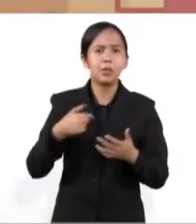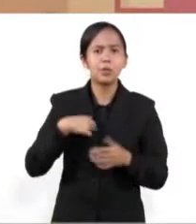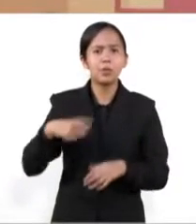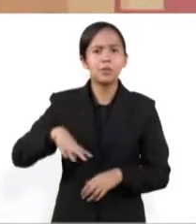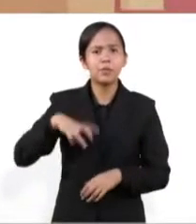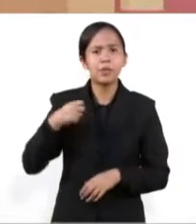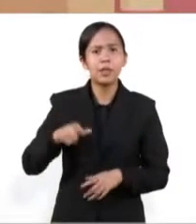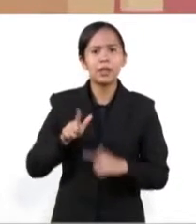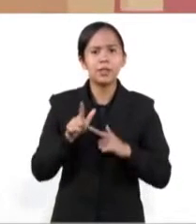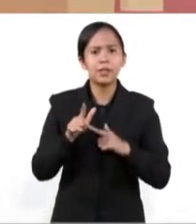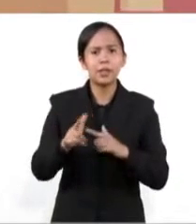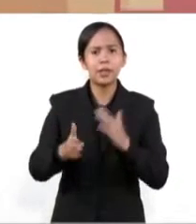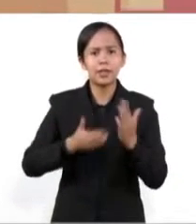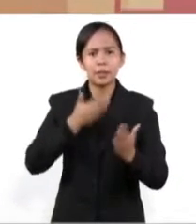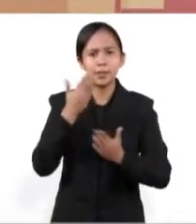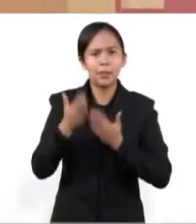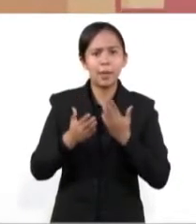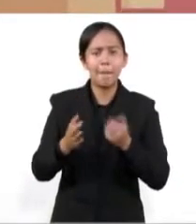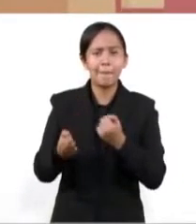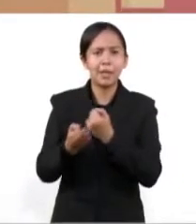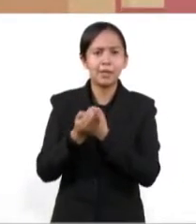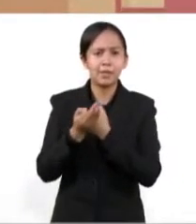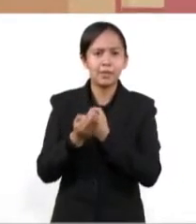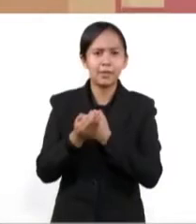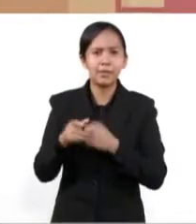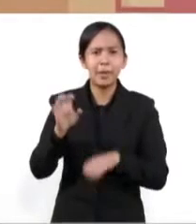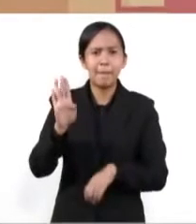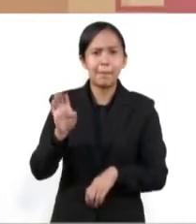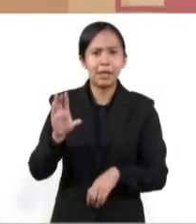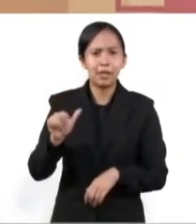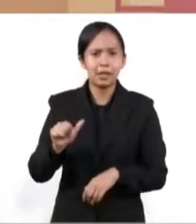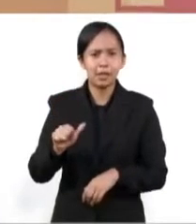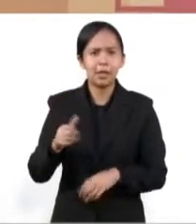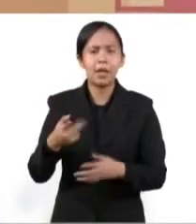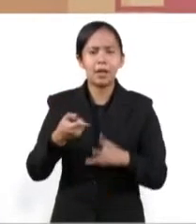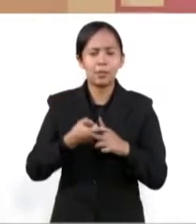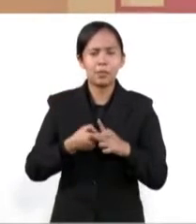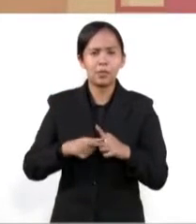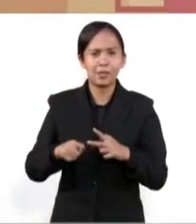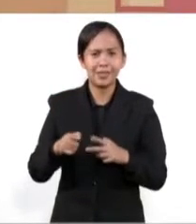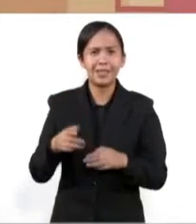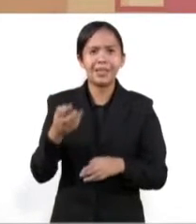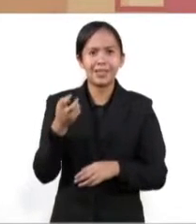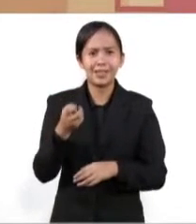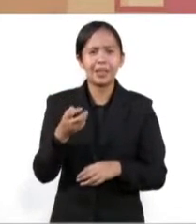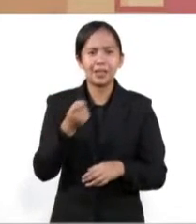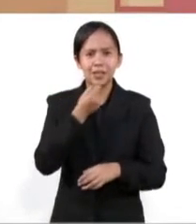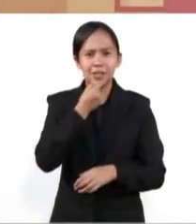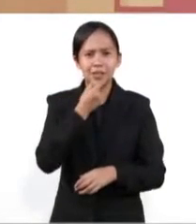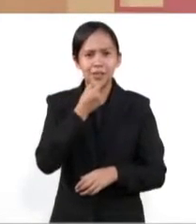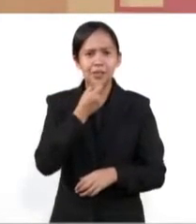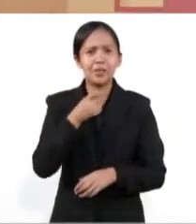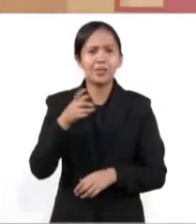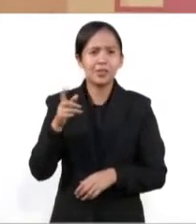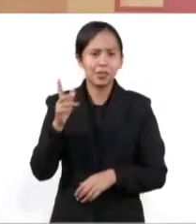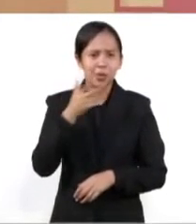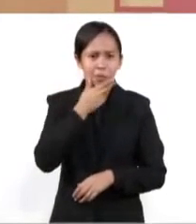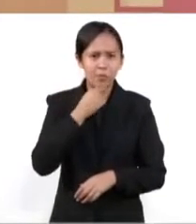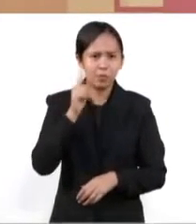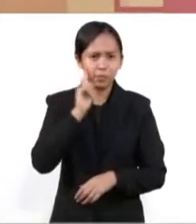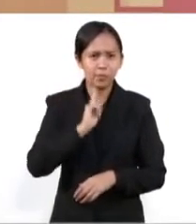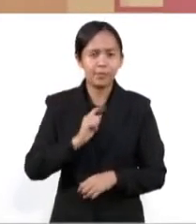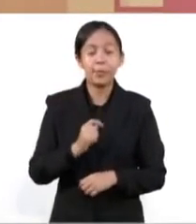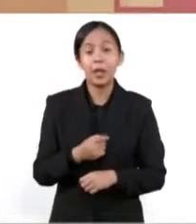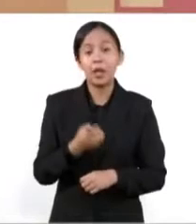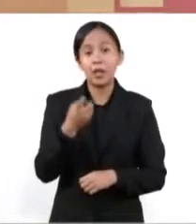esforzándome para ser digna beneficiaria del programa Bienestar para Niñas y Niños, Mi Beca para Empezar,